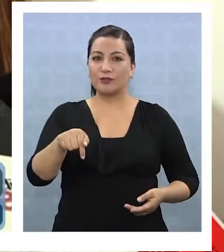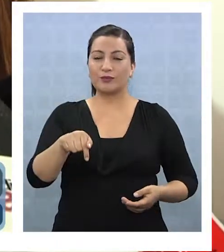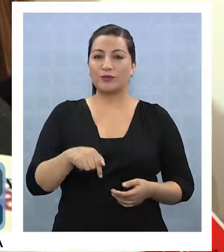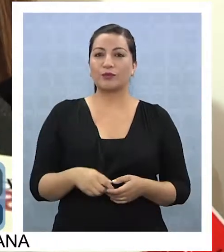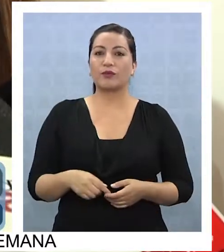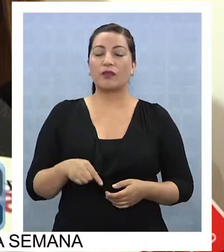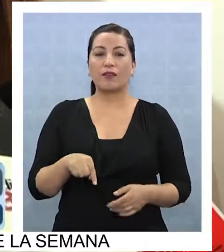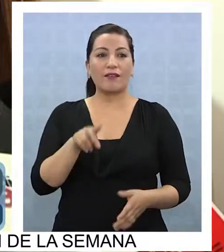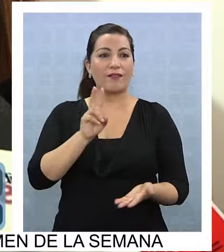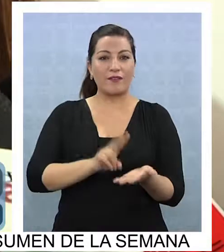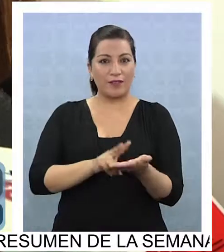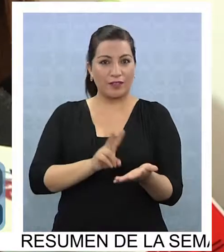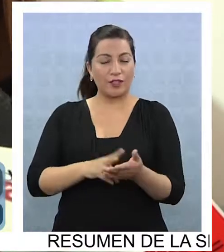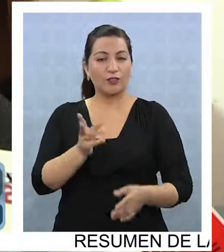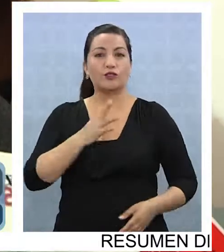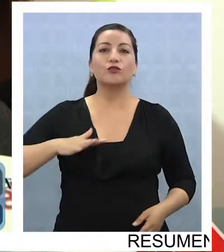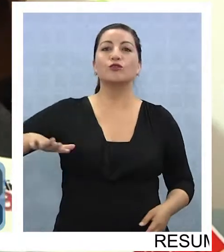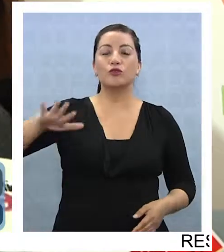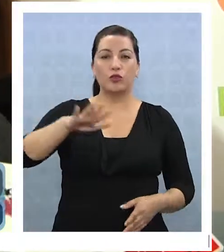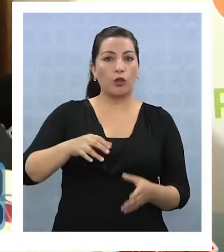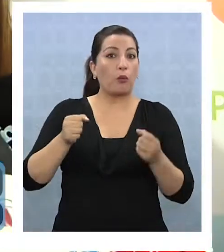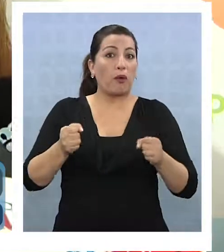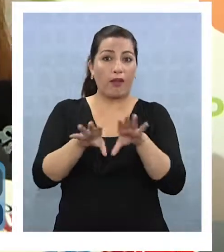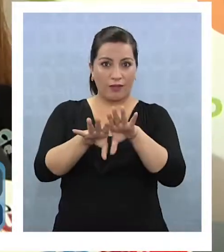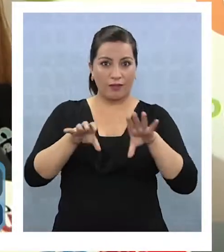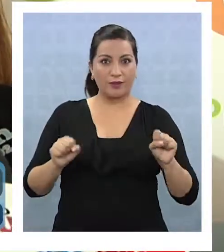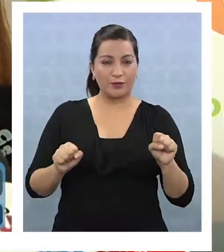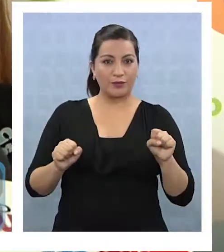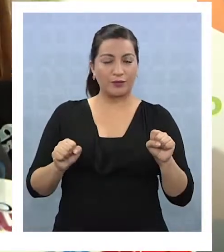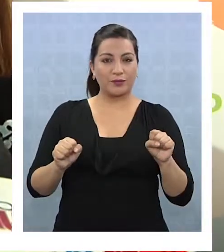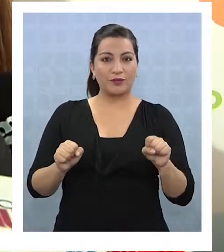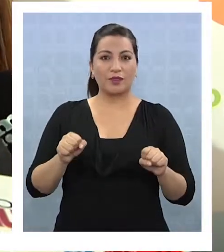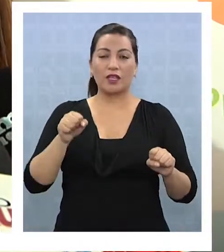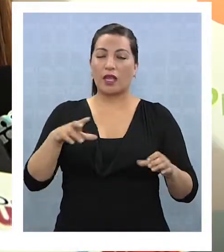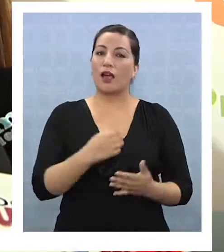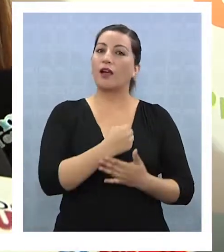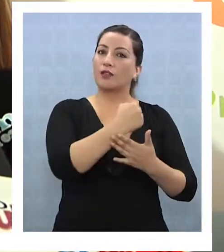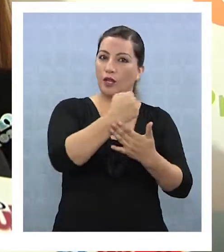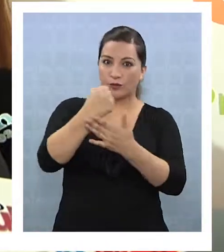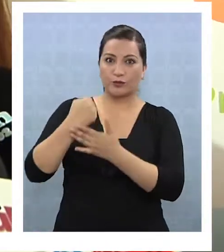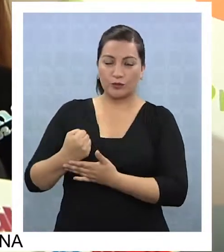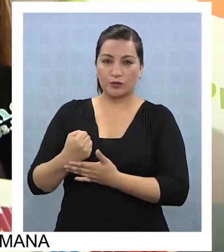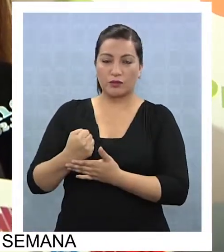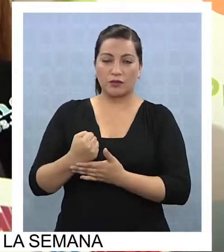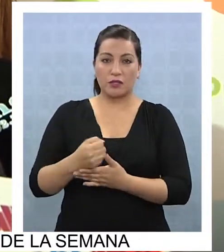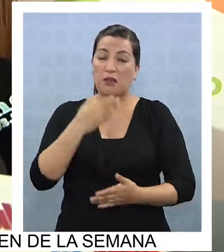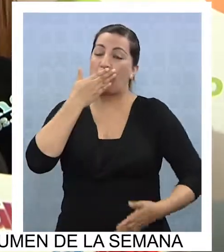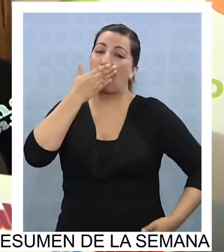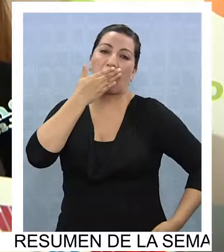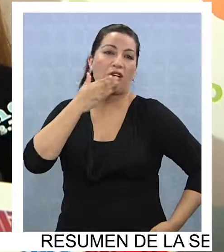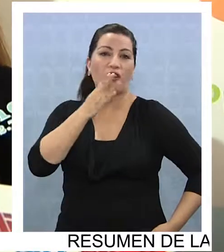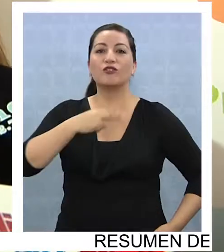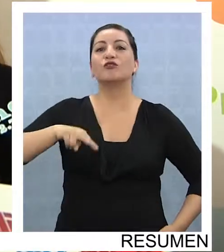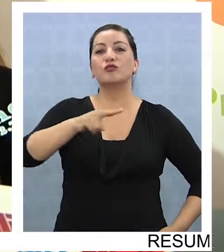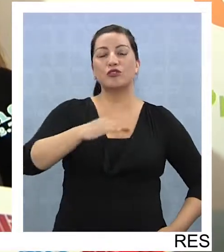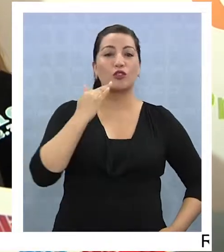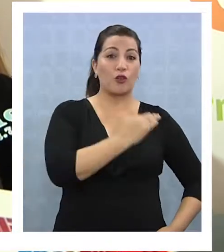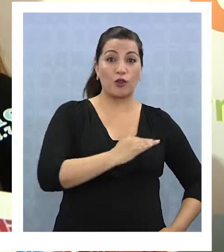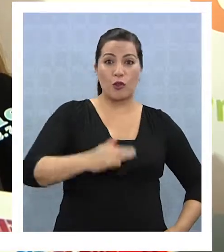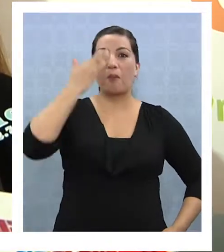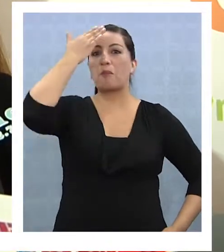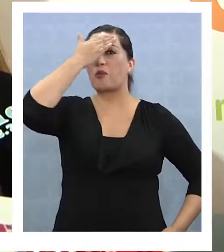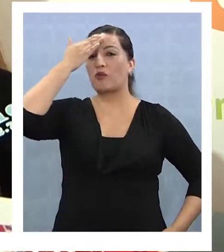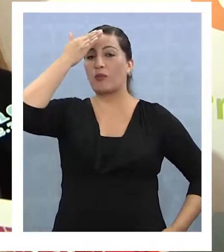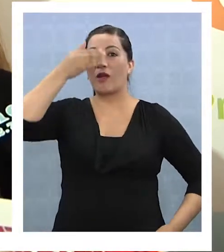sin duda todos podemos estar de acuerdo en que es beneficioso y que es mejor que preocuparse de los niños desde